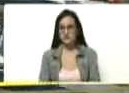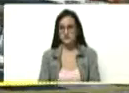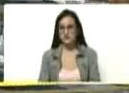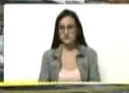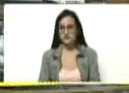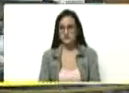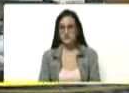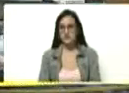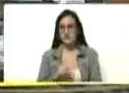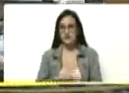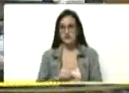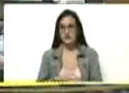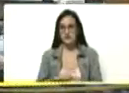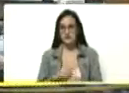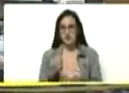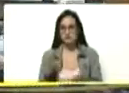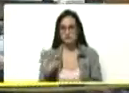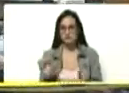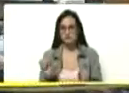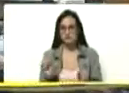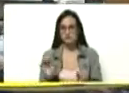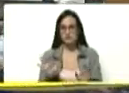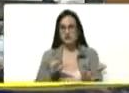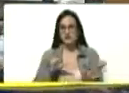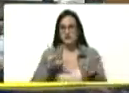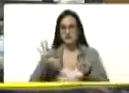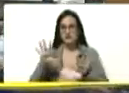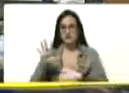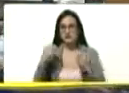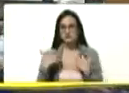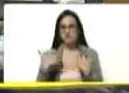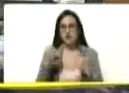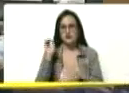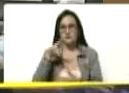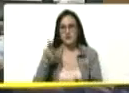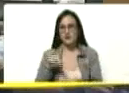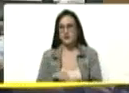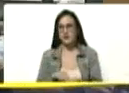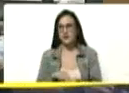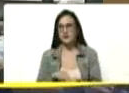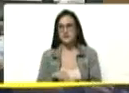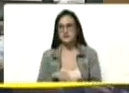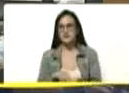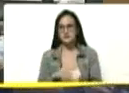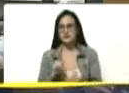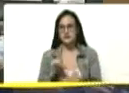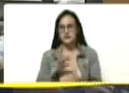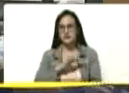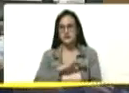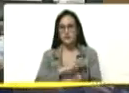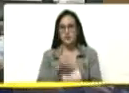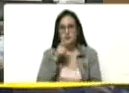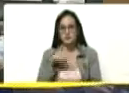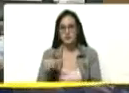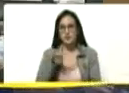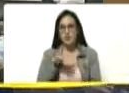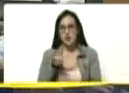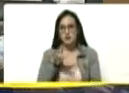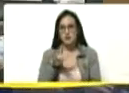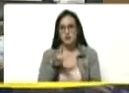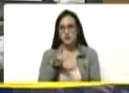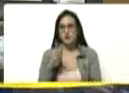A tiempo de saludar la celebración del décimo periodo ordinario de sesiones de la Asamblea Nacional del Poder Popular en su novena